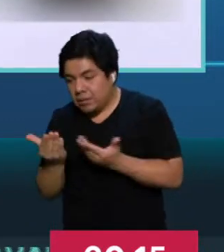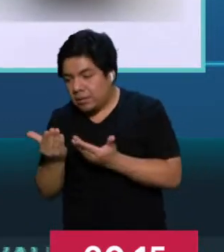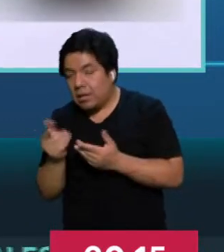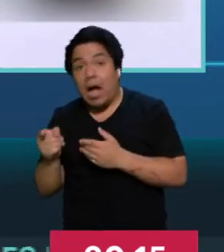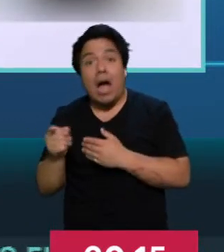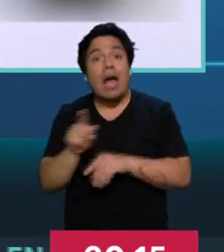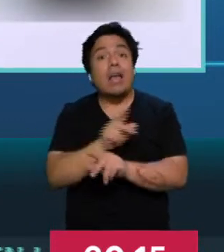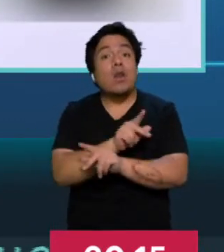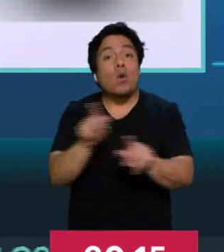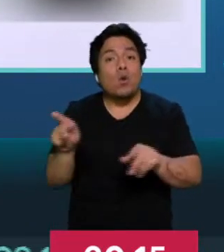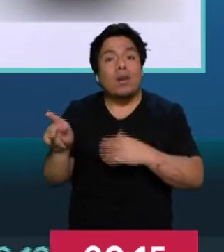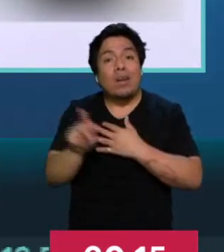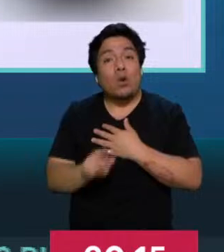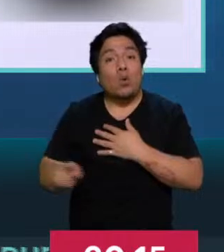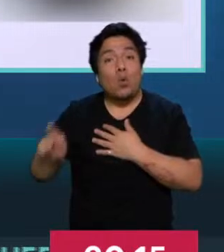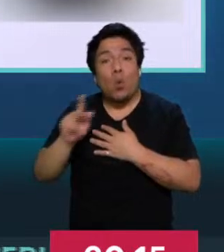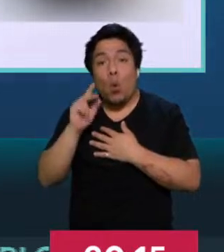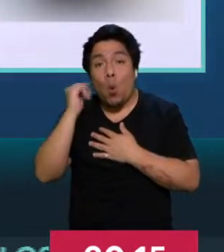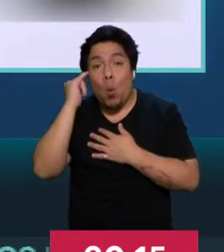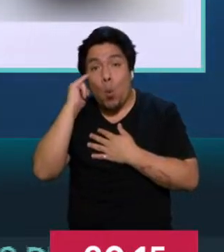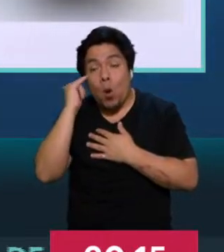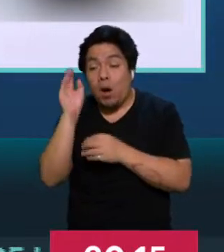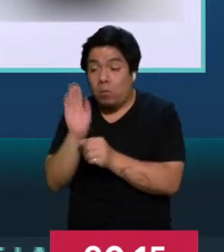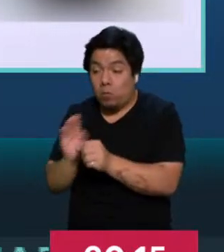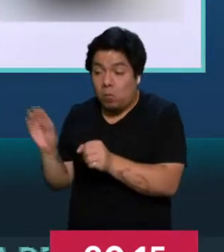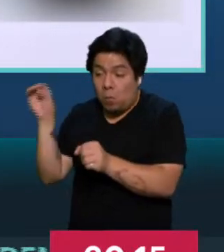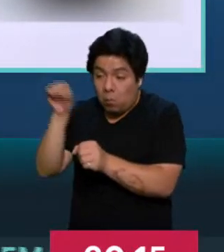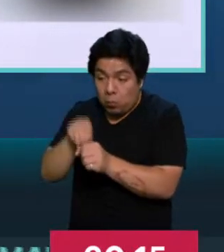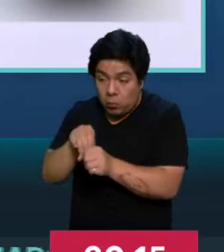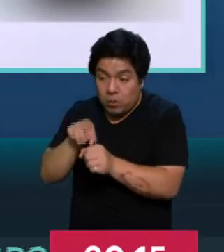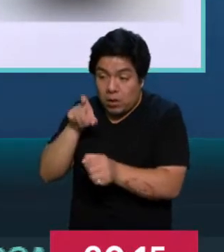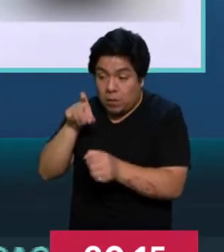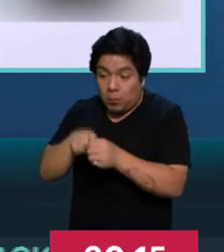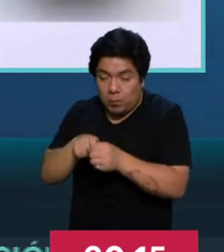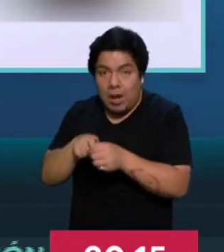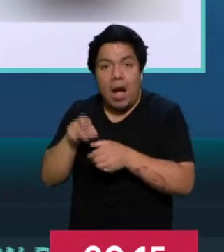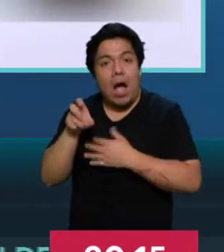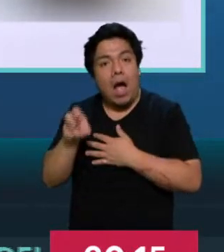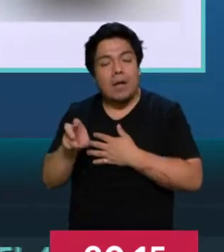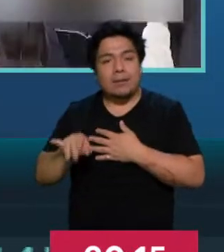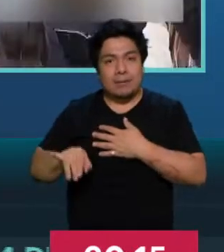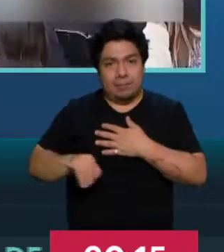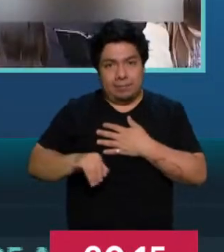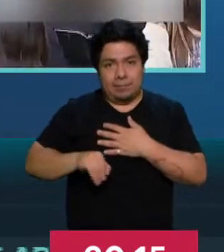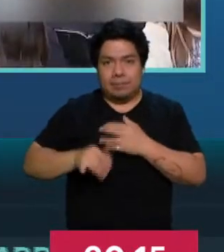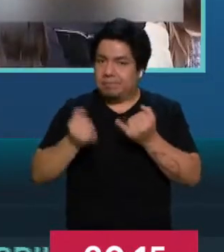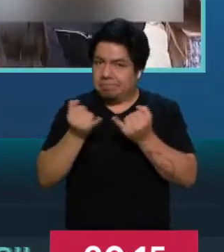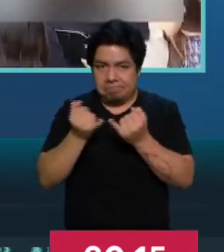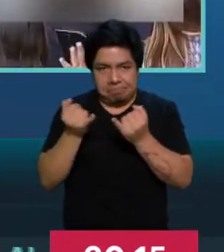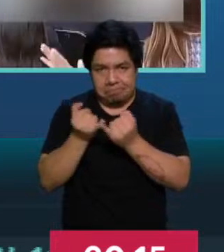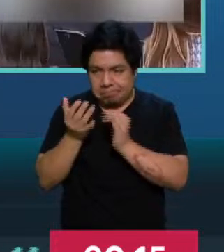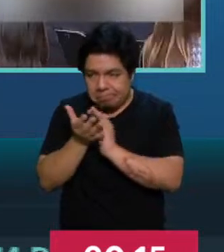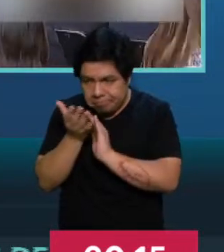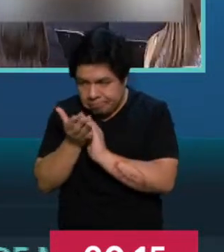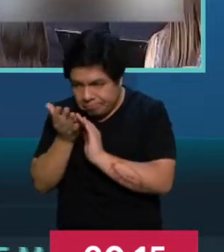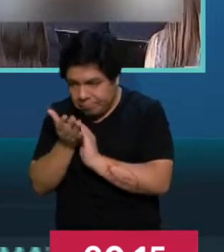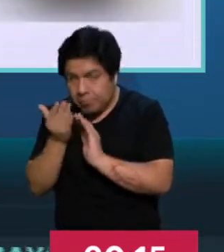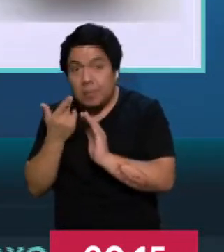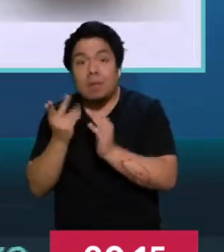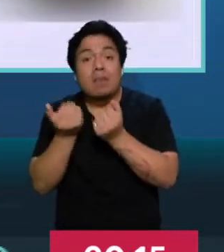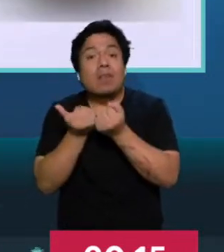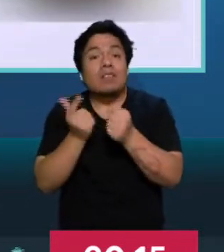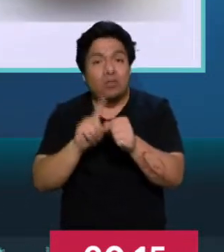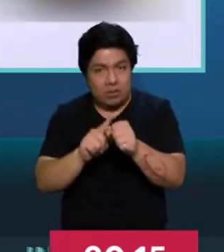los pueblos indígenas aquí. Hay un planteamiento interesante también de infraestructura, pero de infraestructura